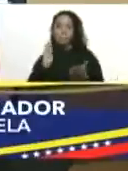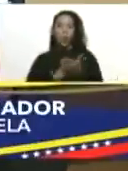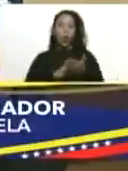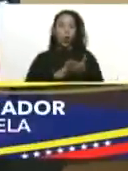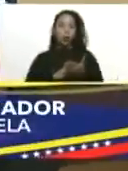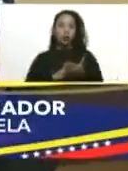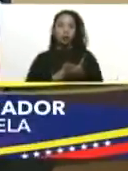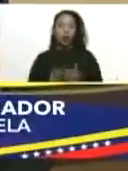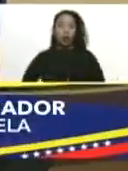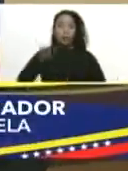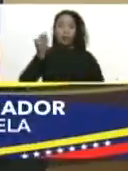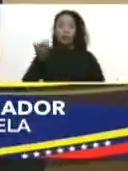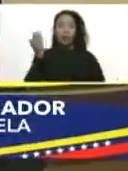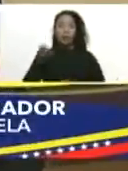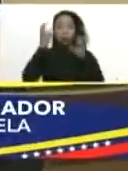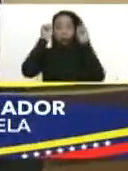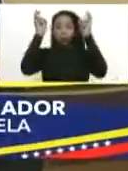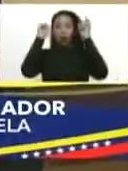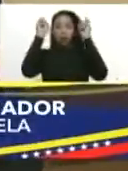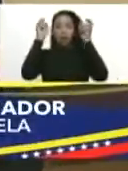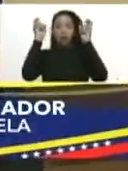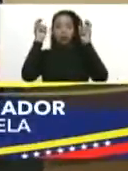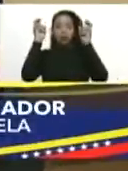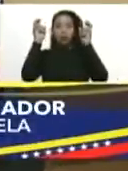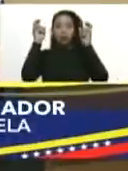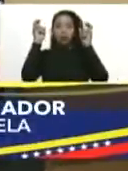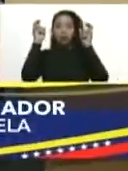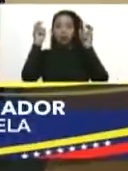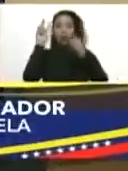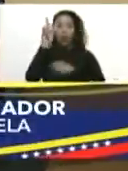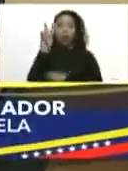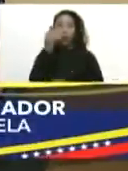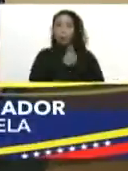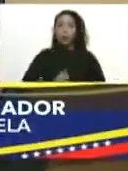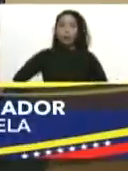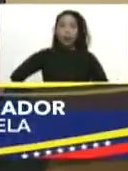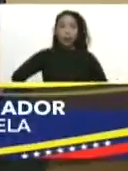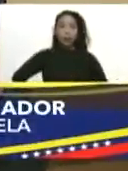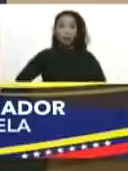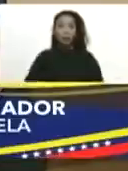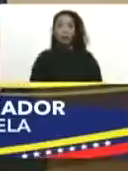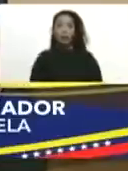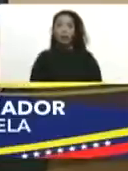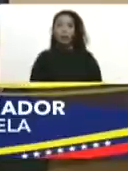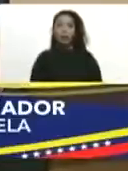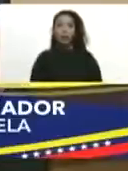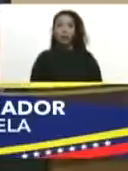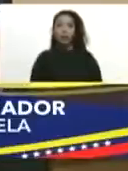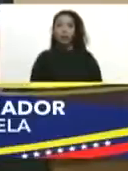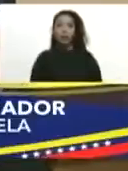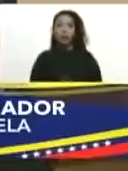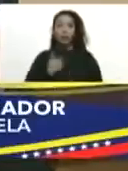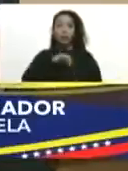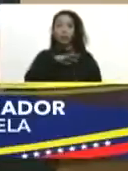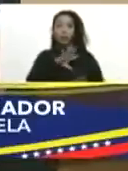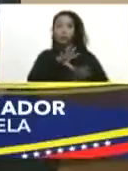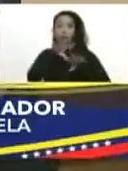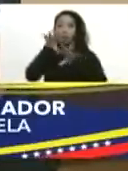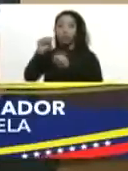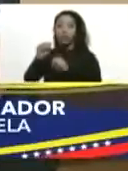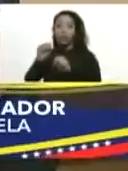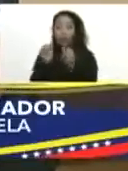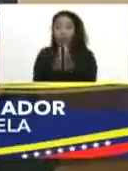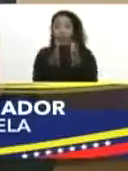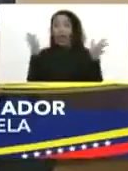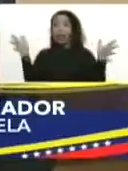los importantes consensos de los dos mandatarios. Así que hemos alcanzado grandes